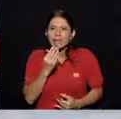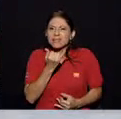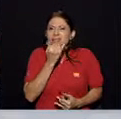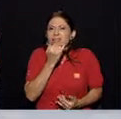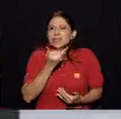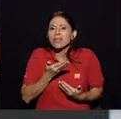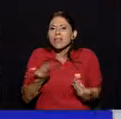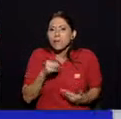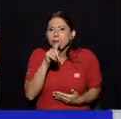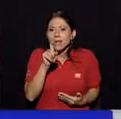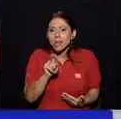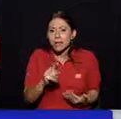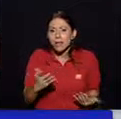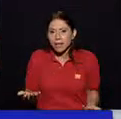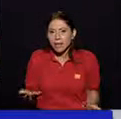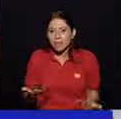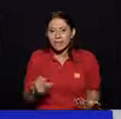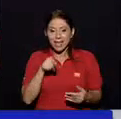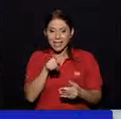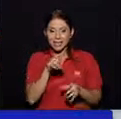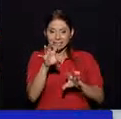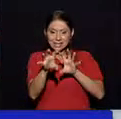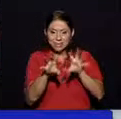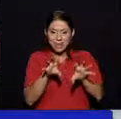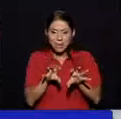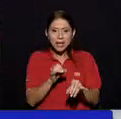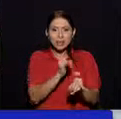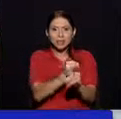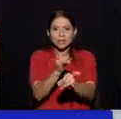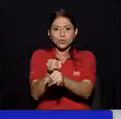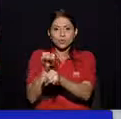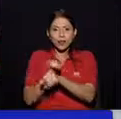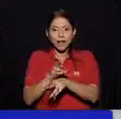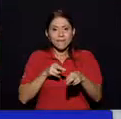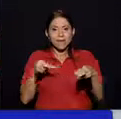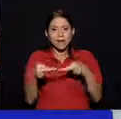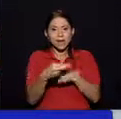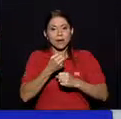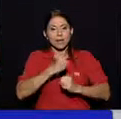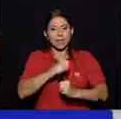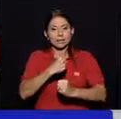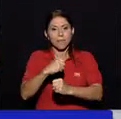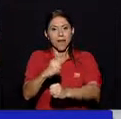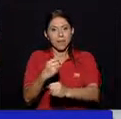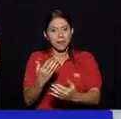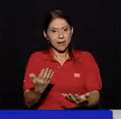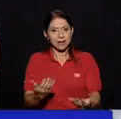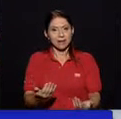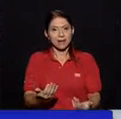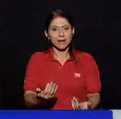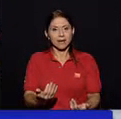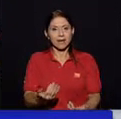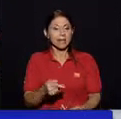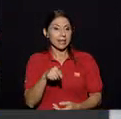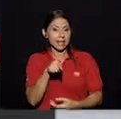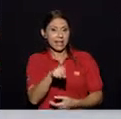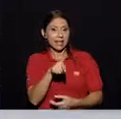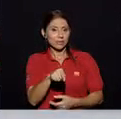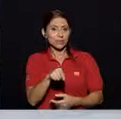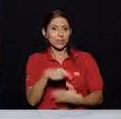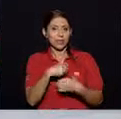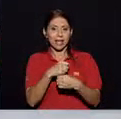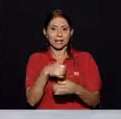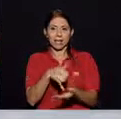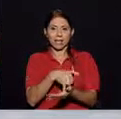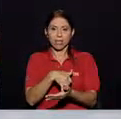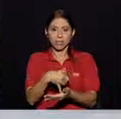nosotros tenemos que hacer conciencia en la familia costarricense, insisto, todas aquellas familias que tienen niños